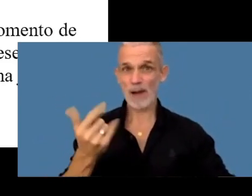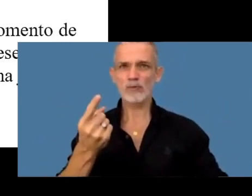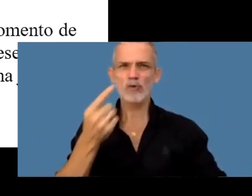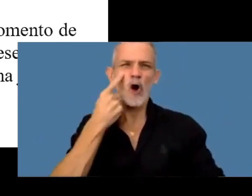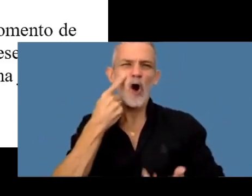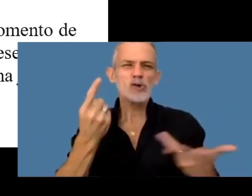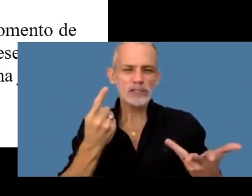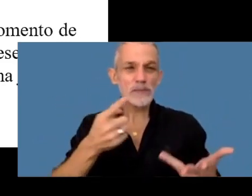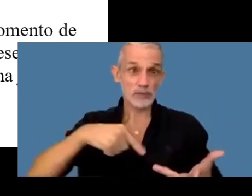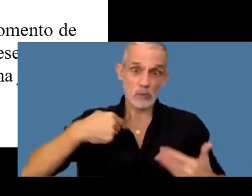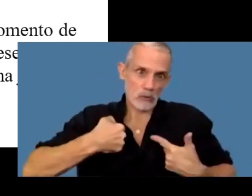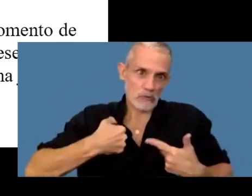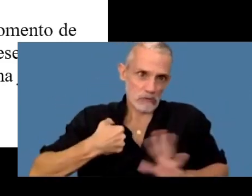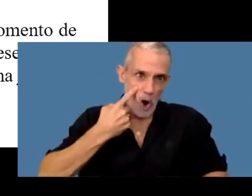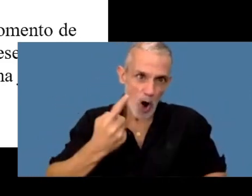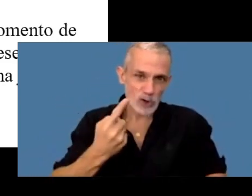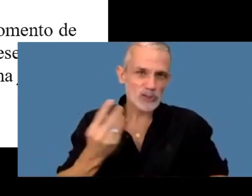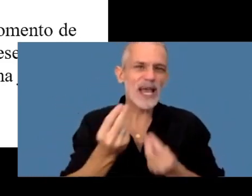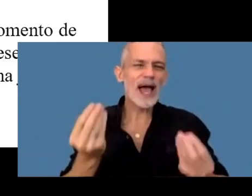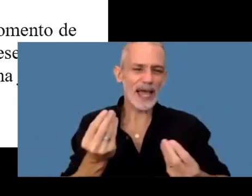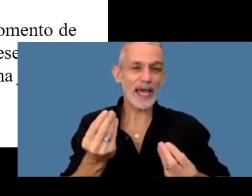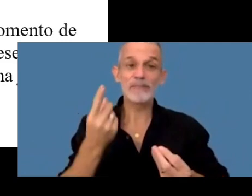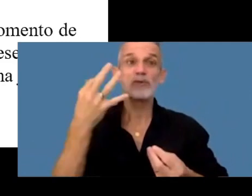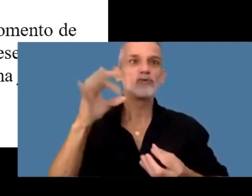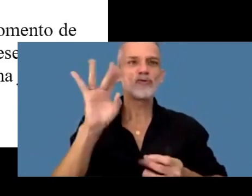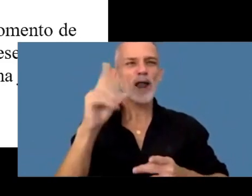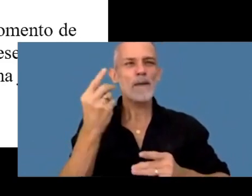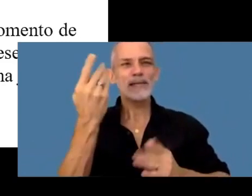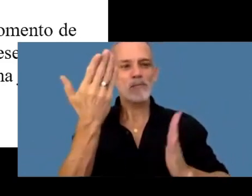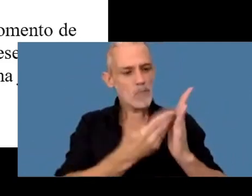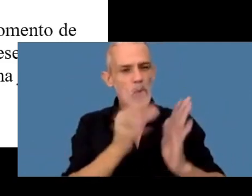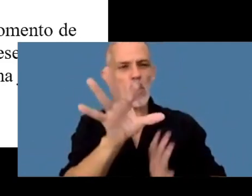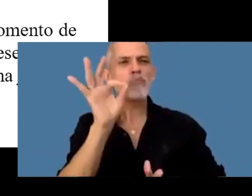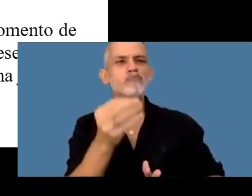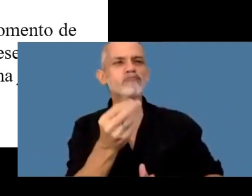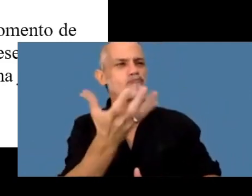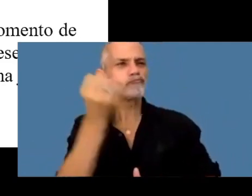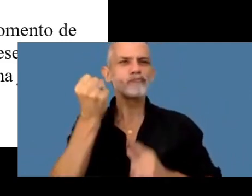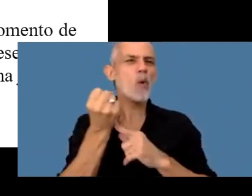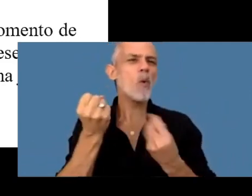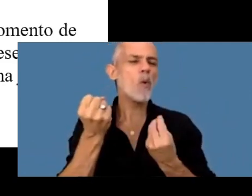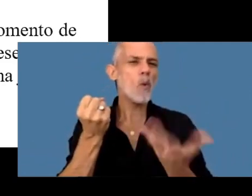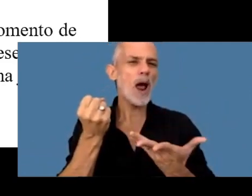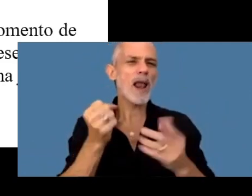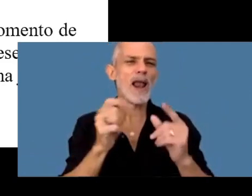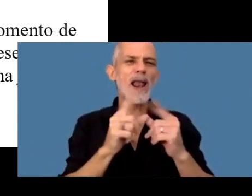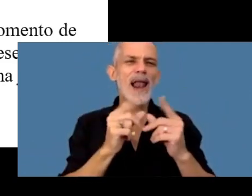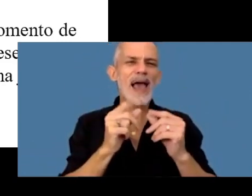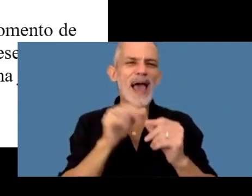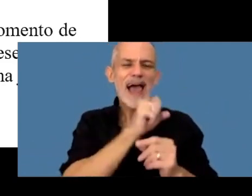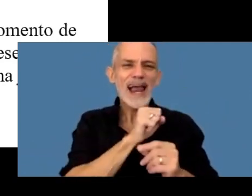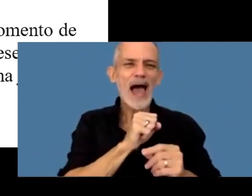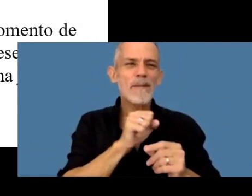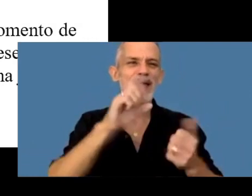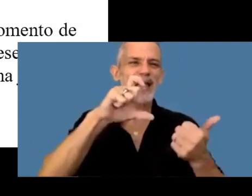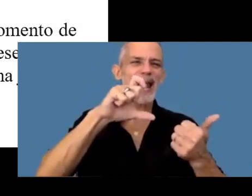yo tenía conocimiento, que únicamente se podía obtener la clave única de identificación